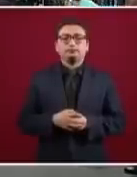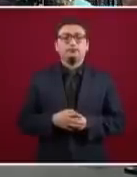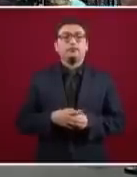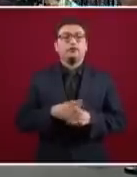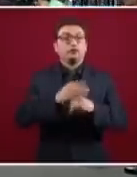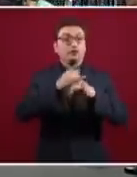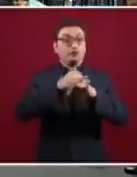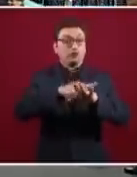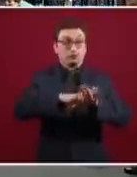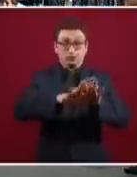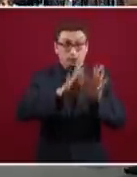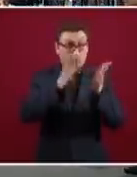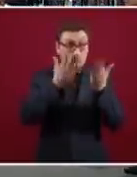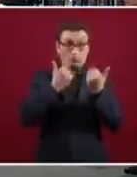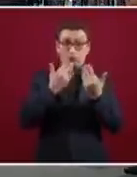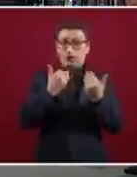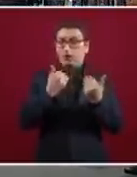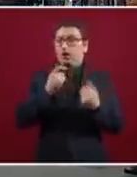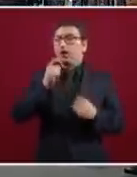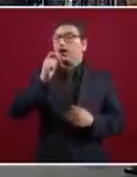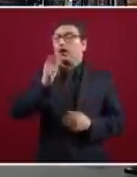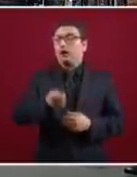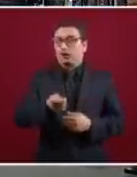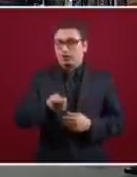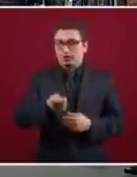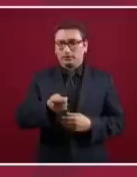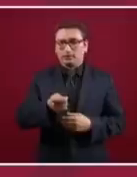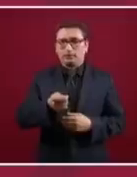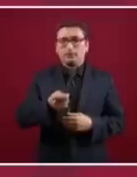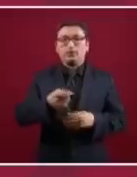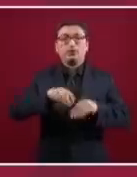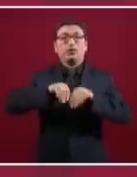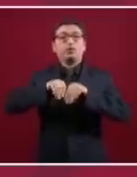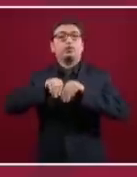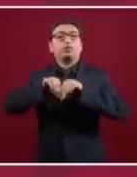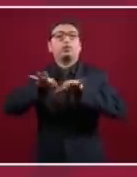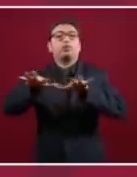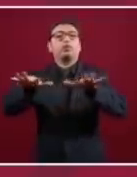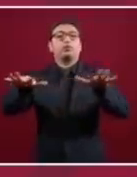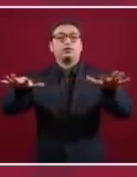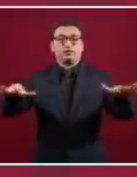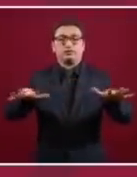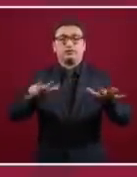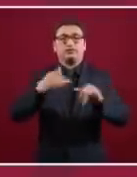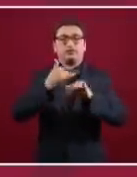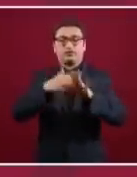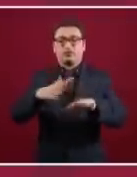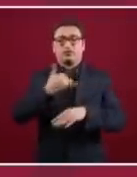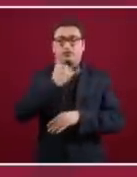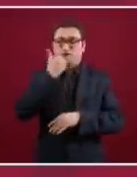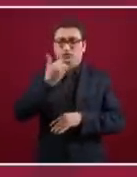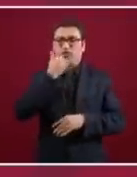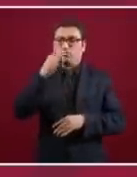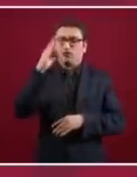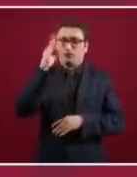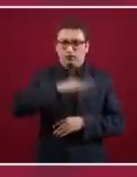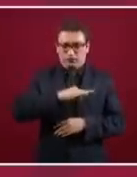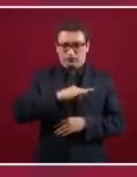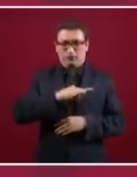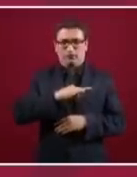información no justifica la difusión de información equivocada como